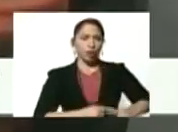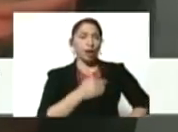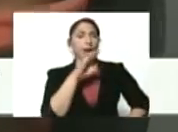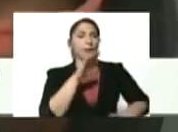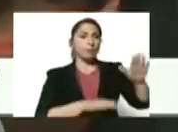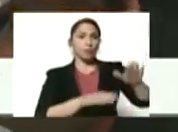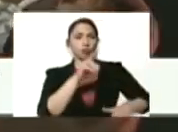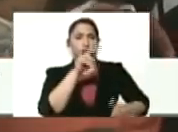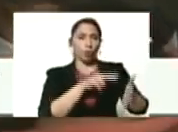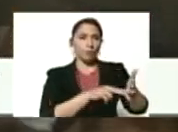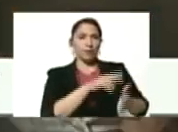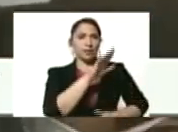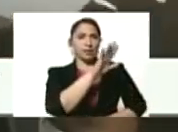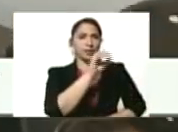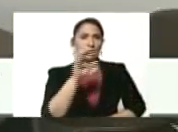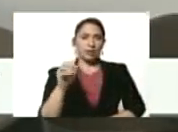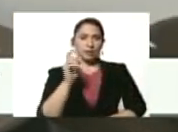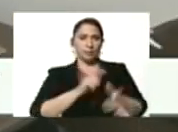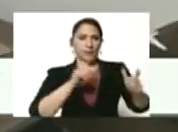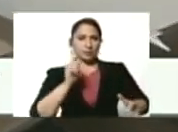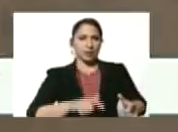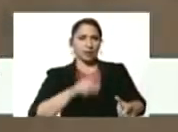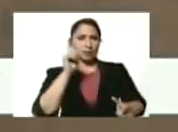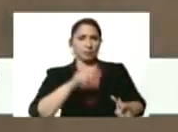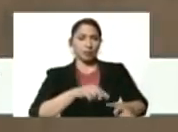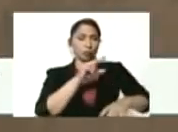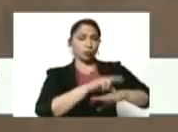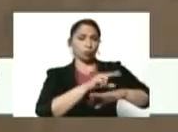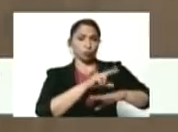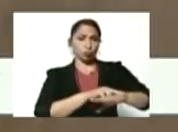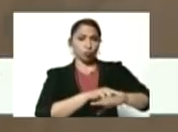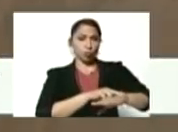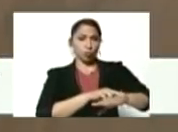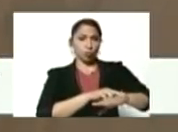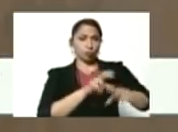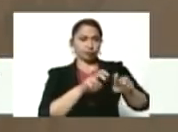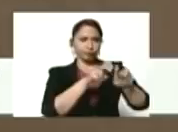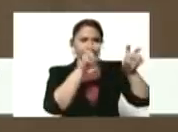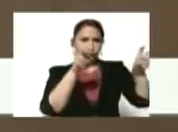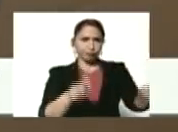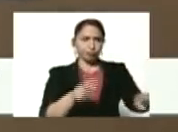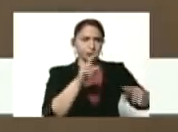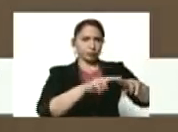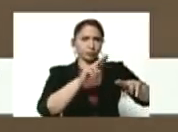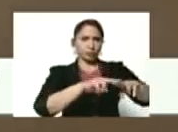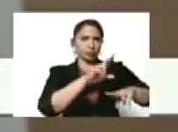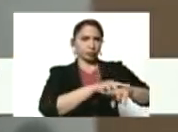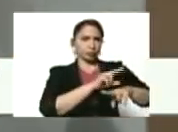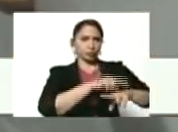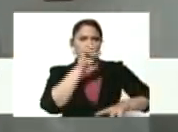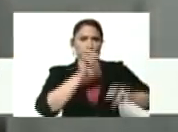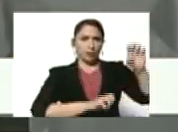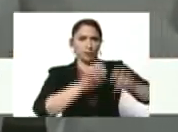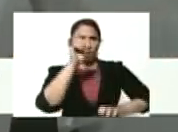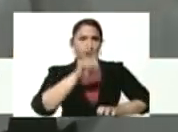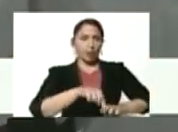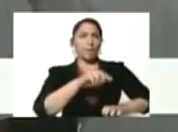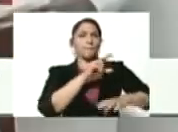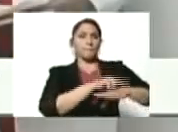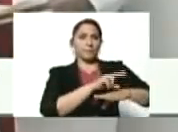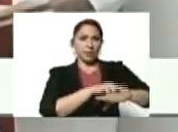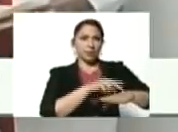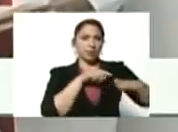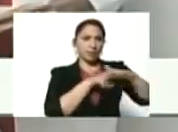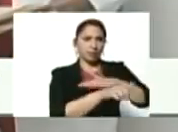aproximadamente de 2.500 personas. Tenemos consultorio de ginecología y pediatría, tenemos un consultorio para medicina interna,